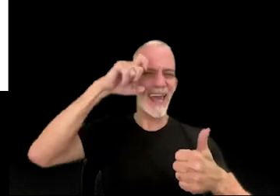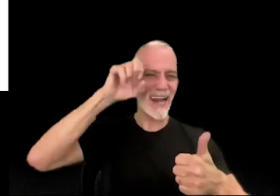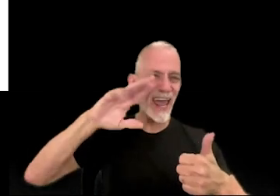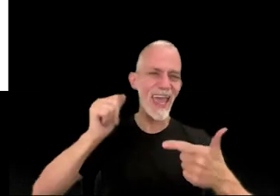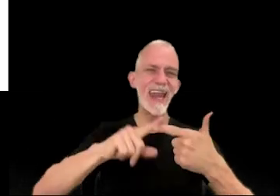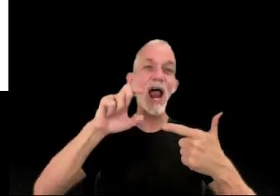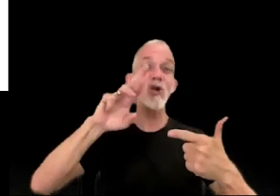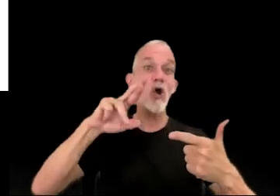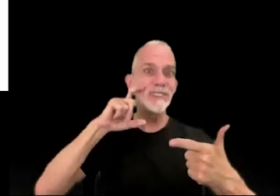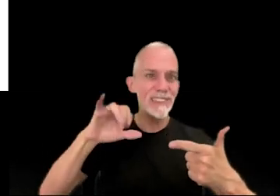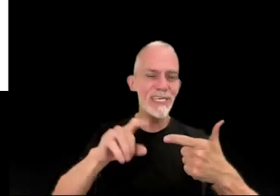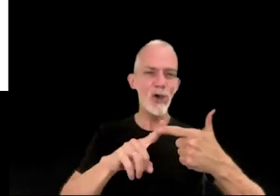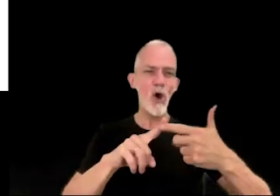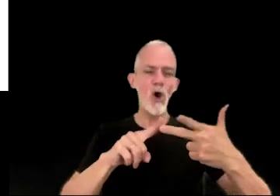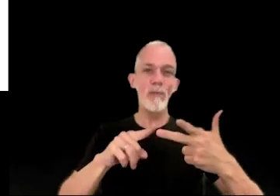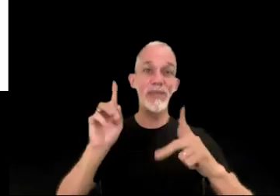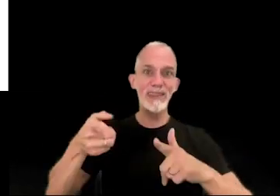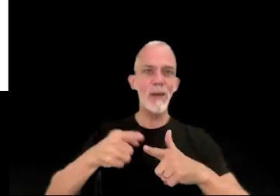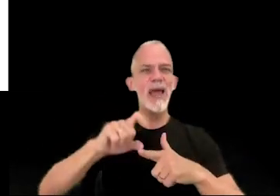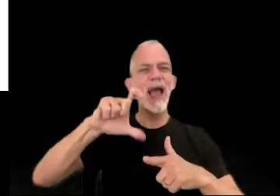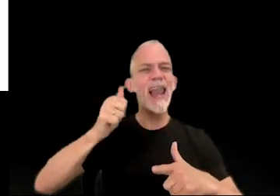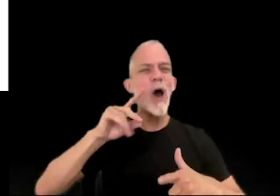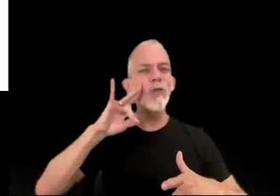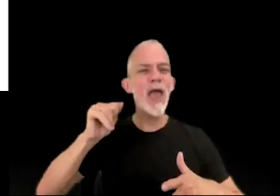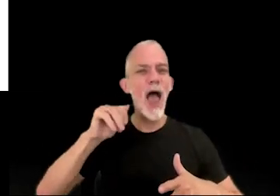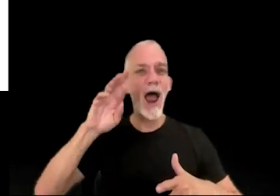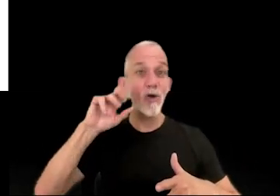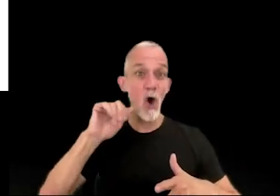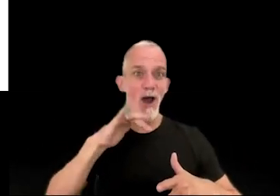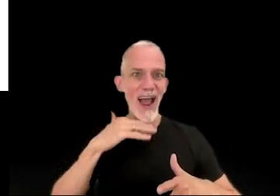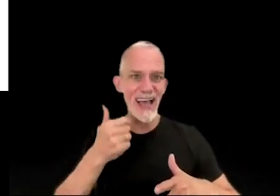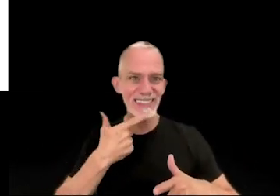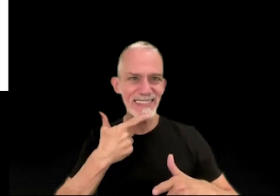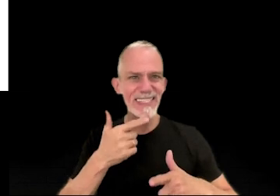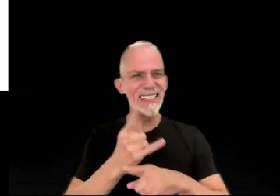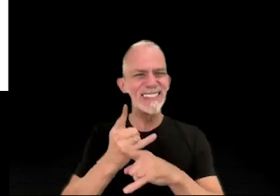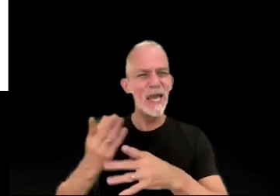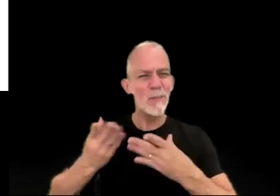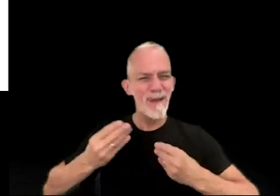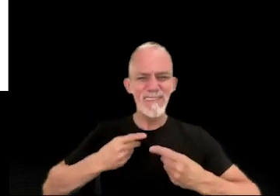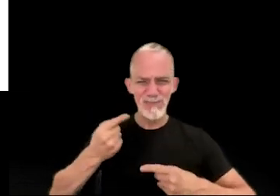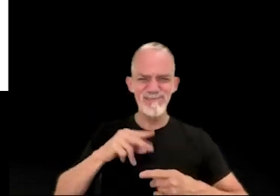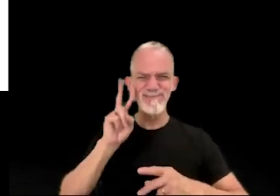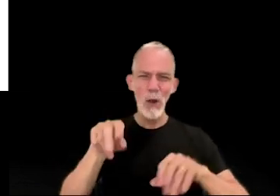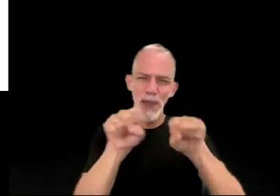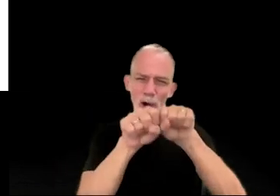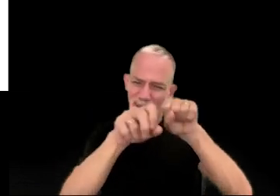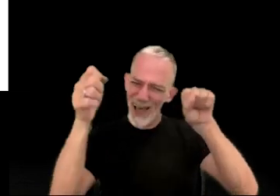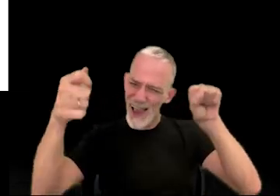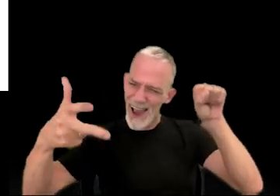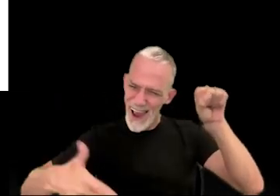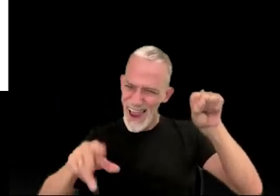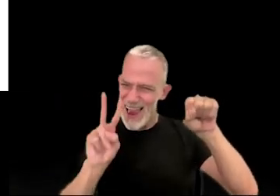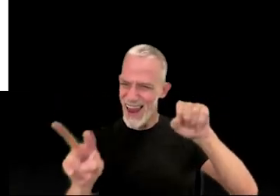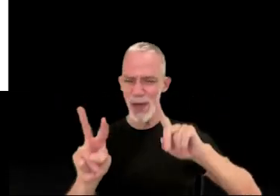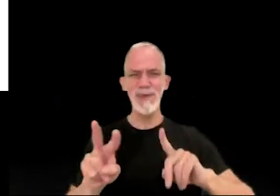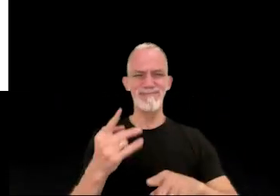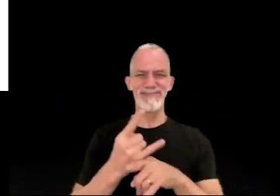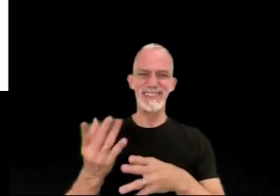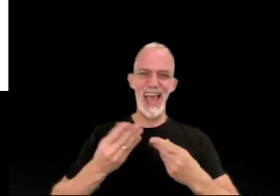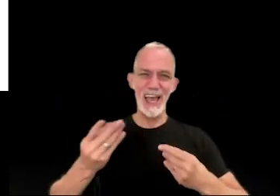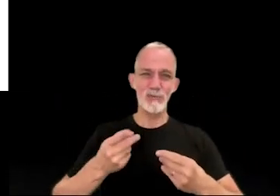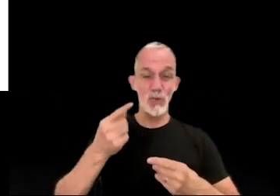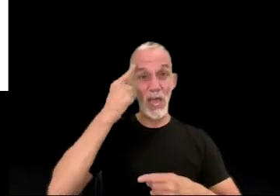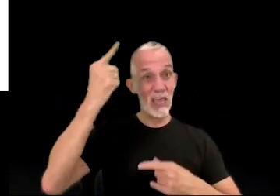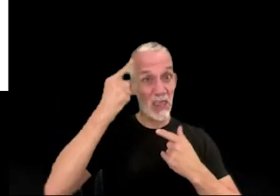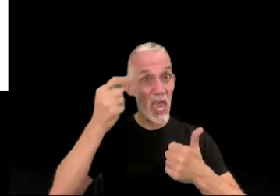y bueno, especial a Claudia Rojas, que siempre colabora, que la vi por ahí conectada, siempre colabora y trae buenas ideas